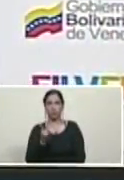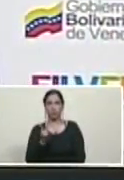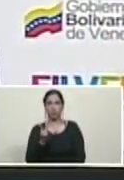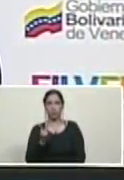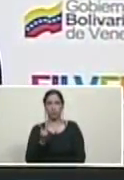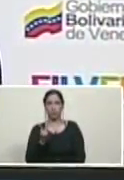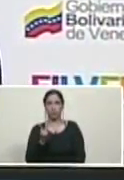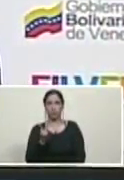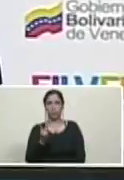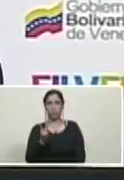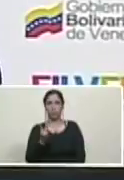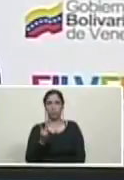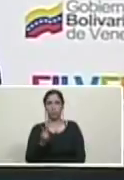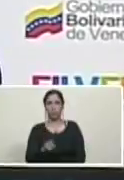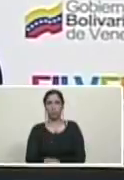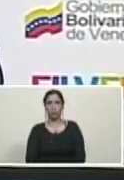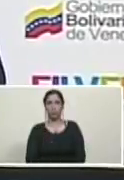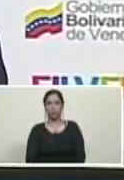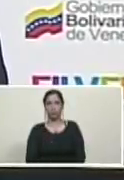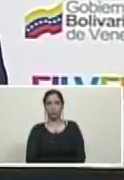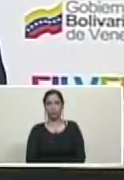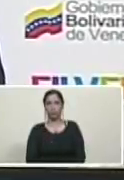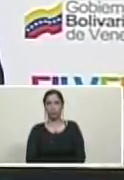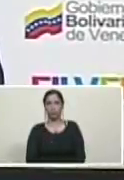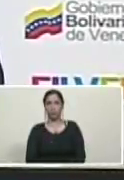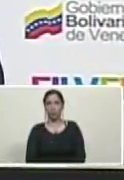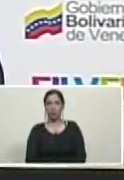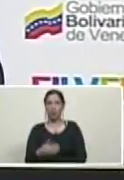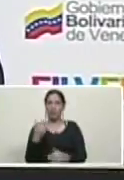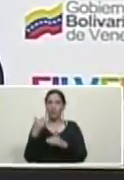vecino de los bloques del silencio.